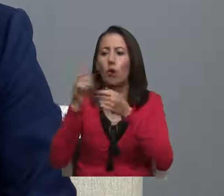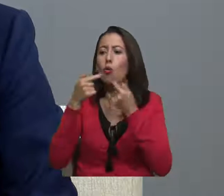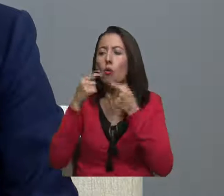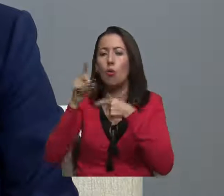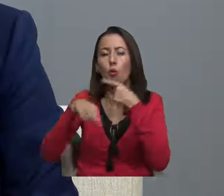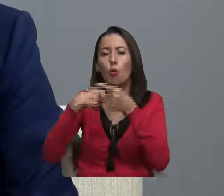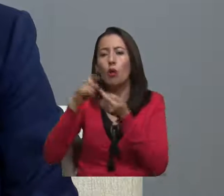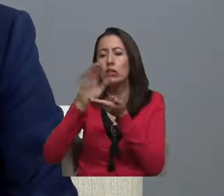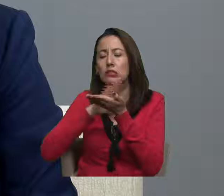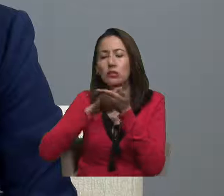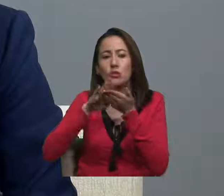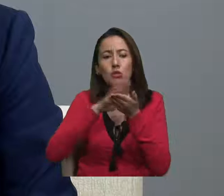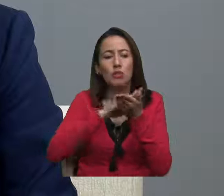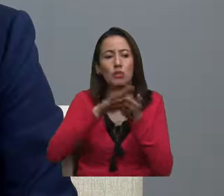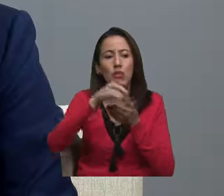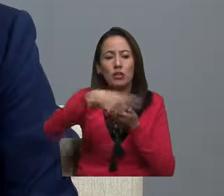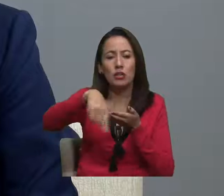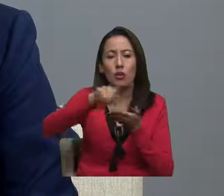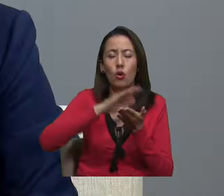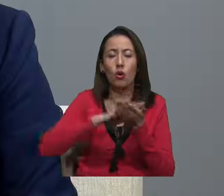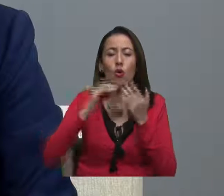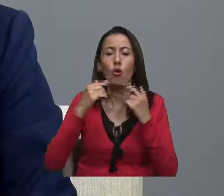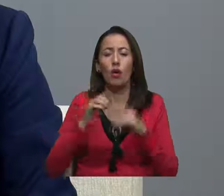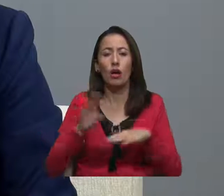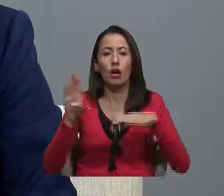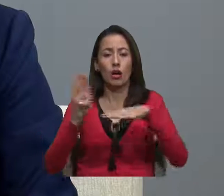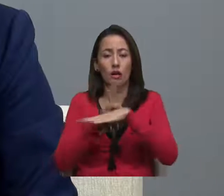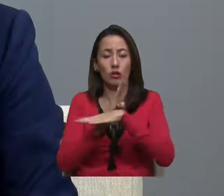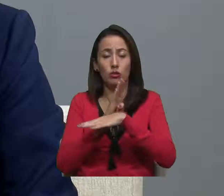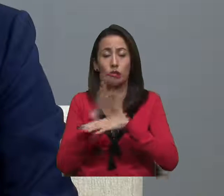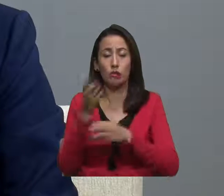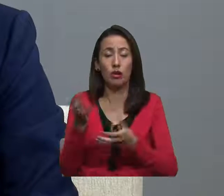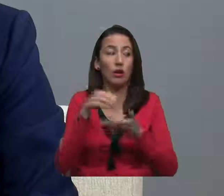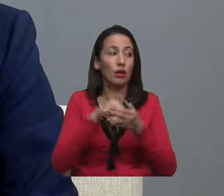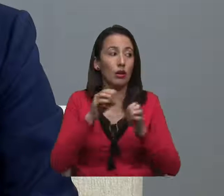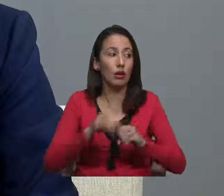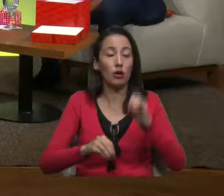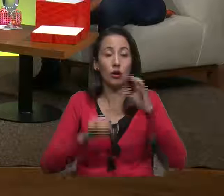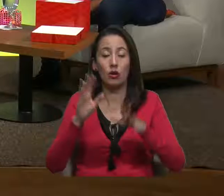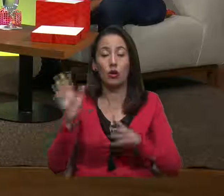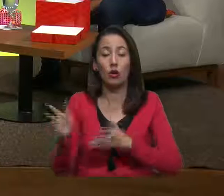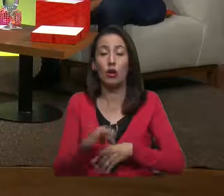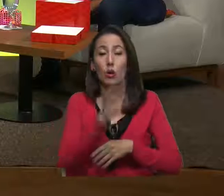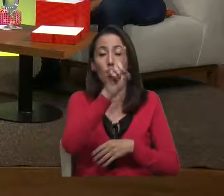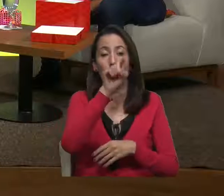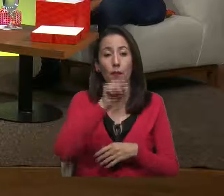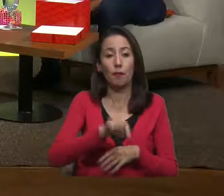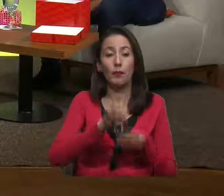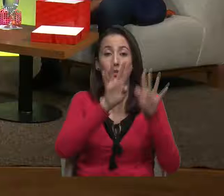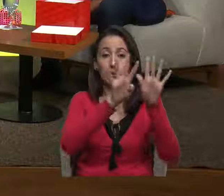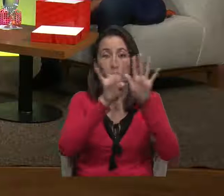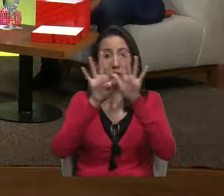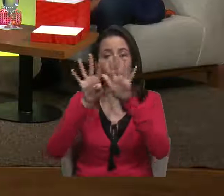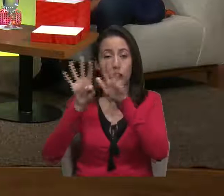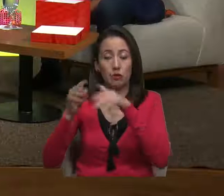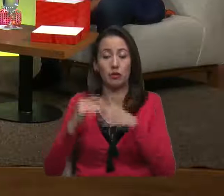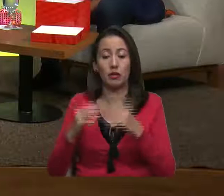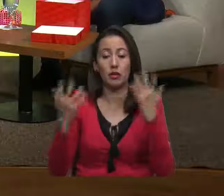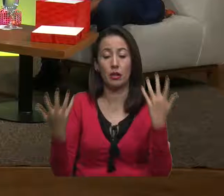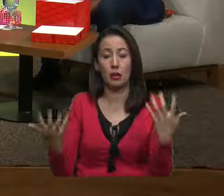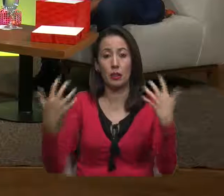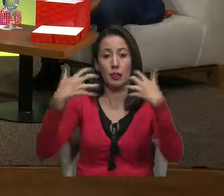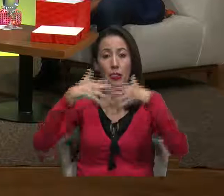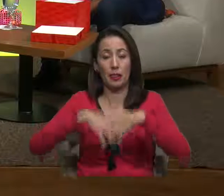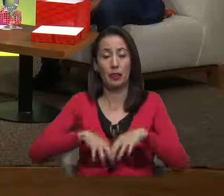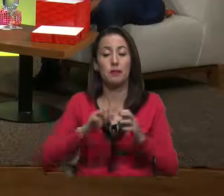y si le les les salvaron a los bancos año 99 años 99 usted recuerda ahora nosotros vamos a proponer